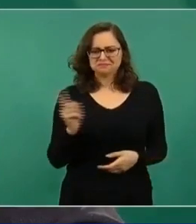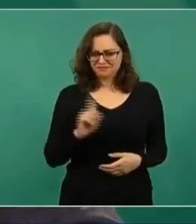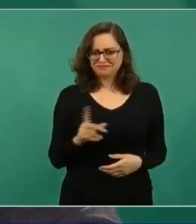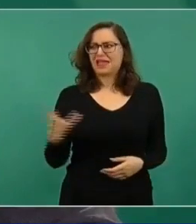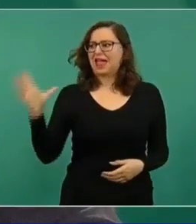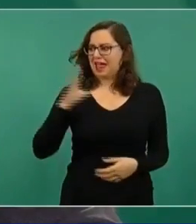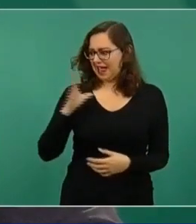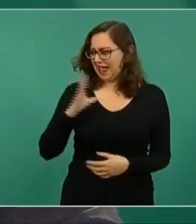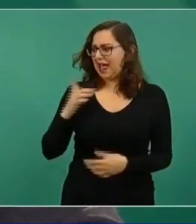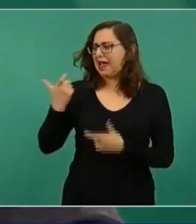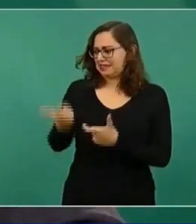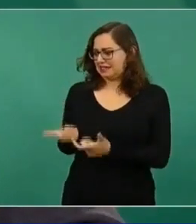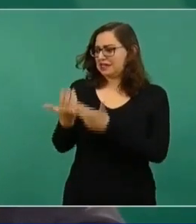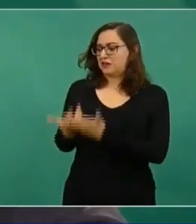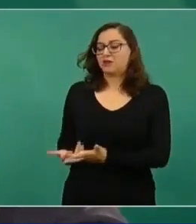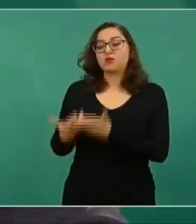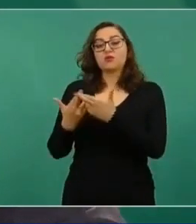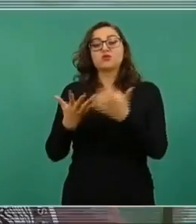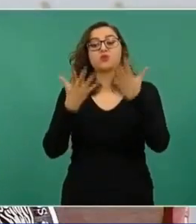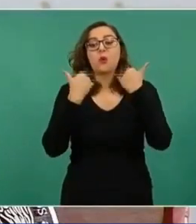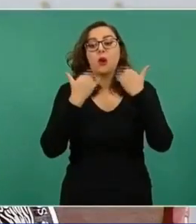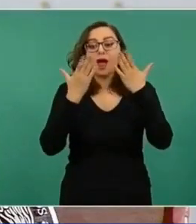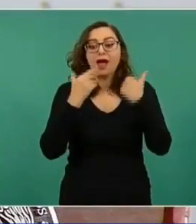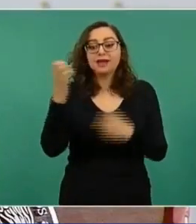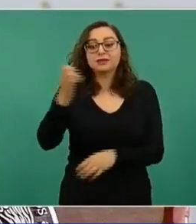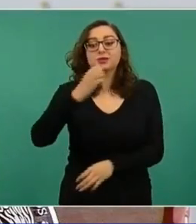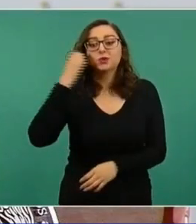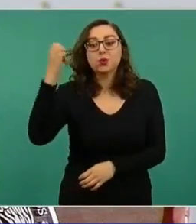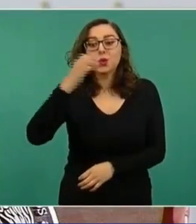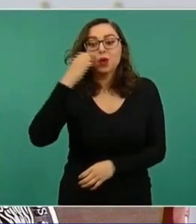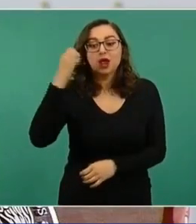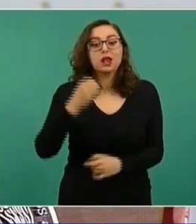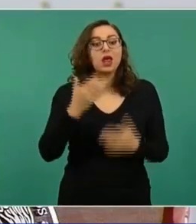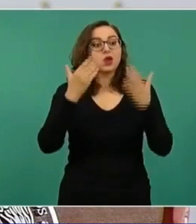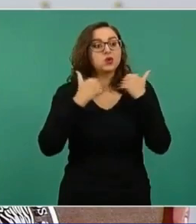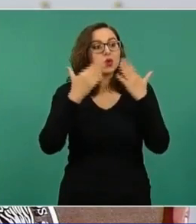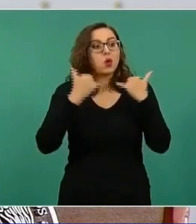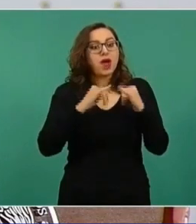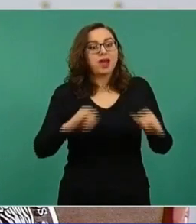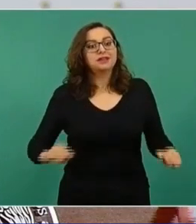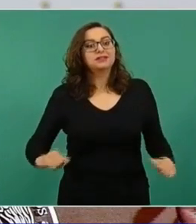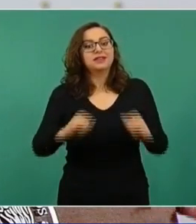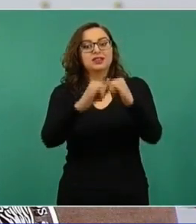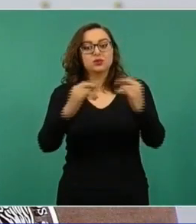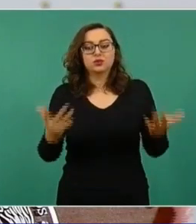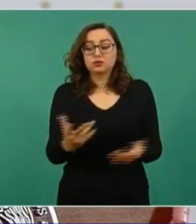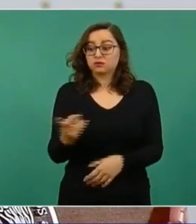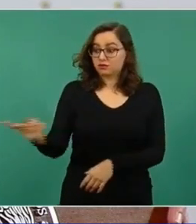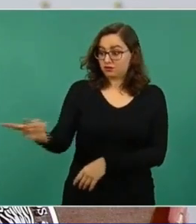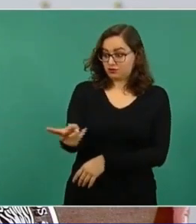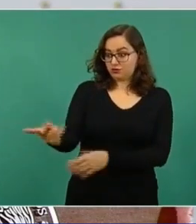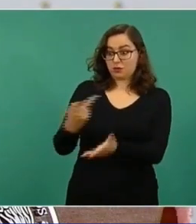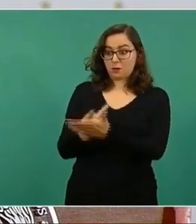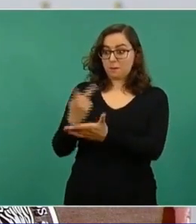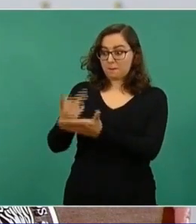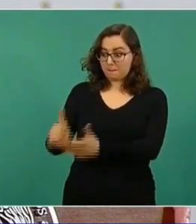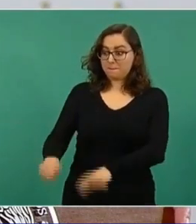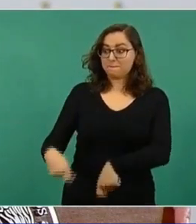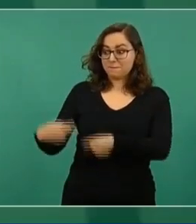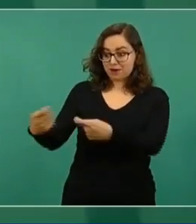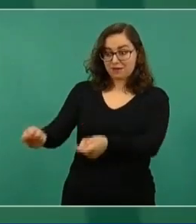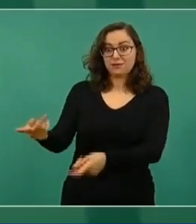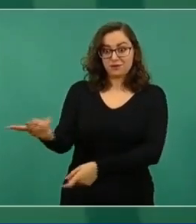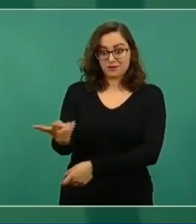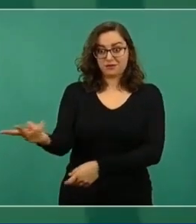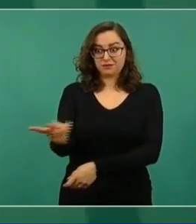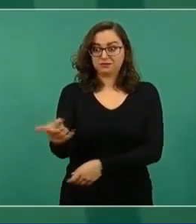formación de estos especialistas. 2 de los hoy galardonados han sufrido parte de esto, cuando no tienen a